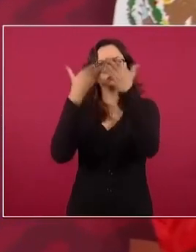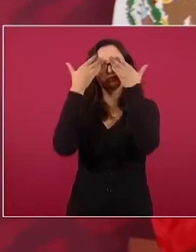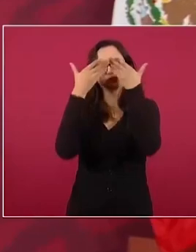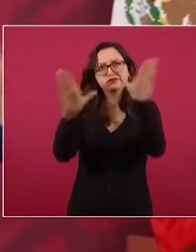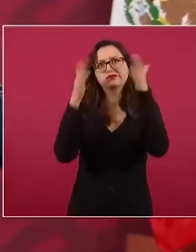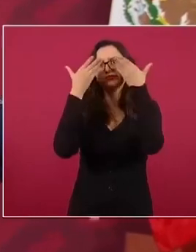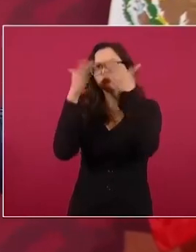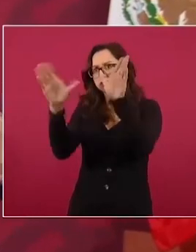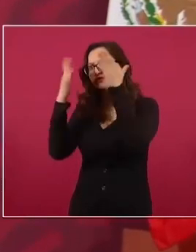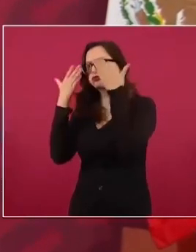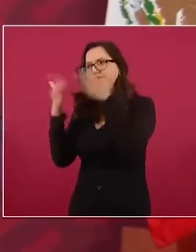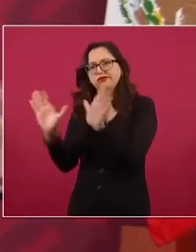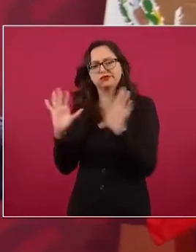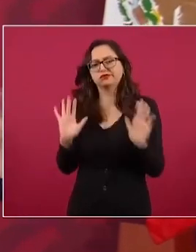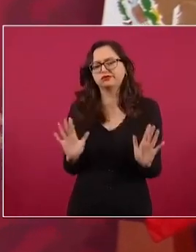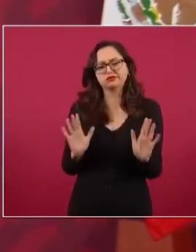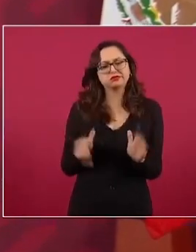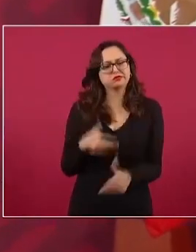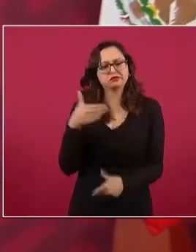para que